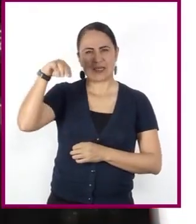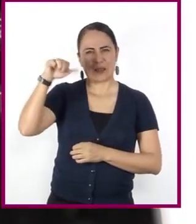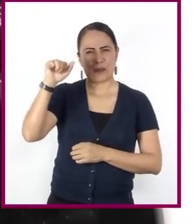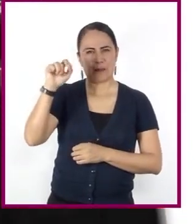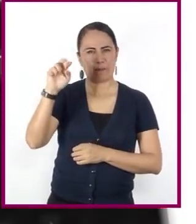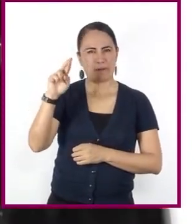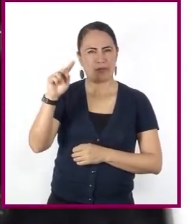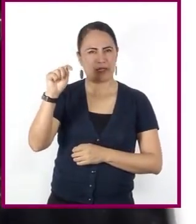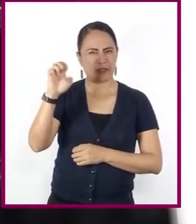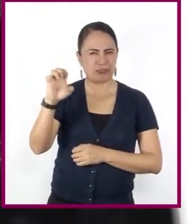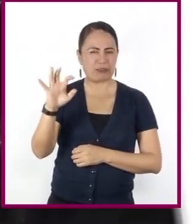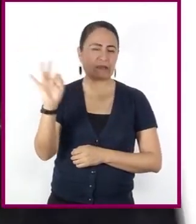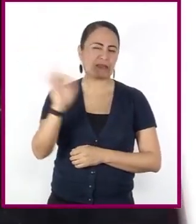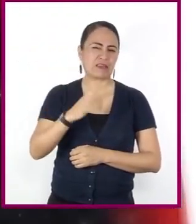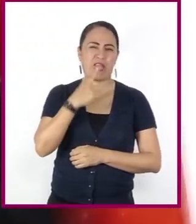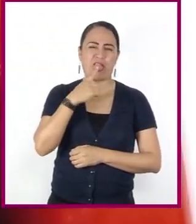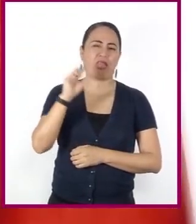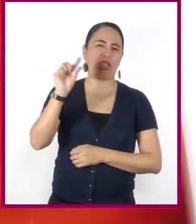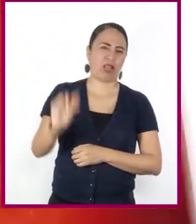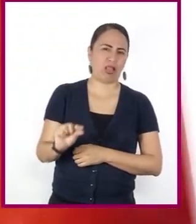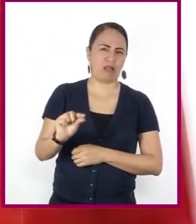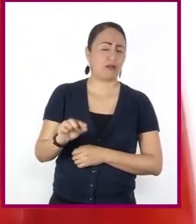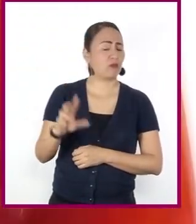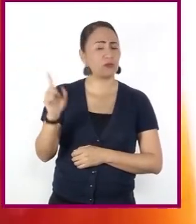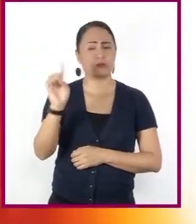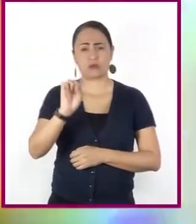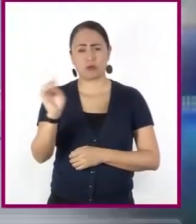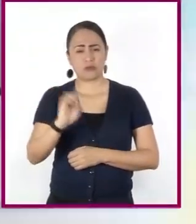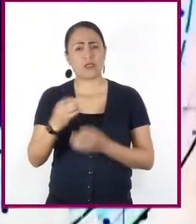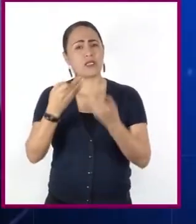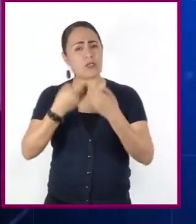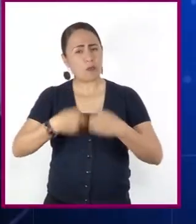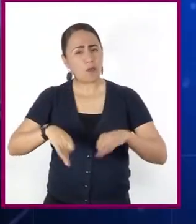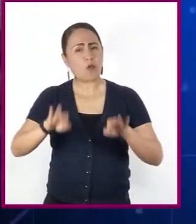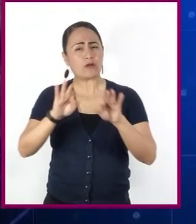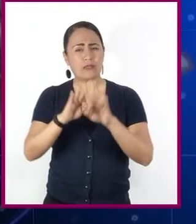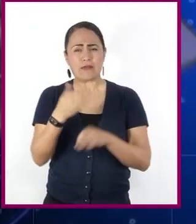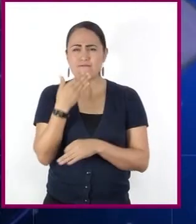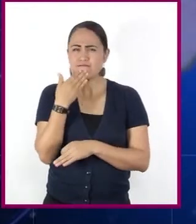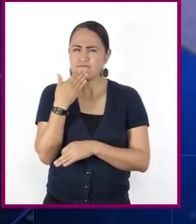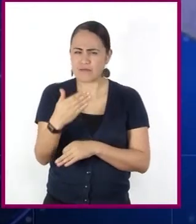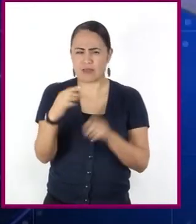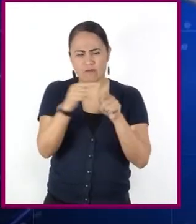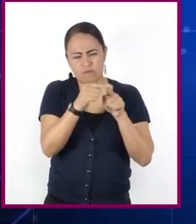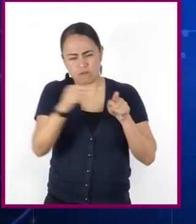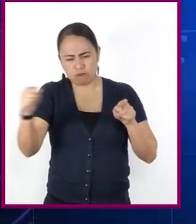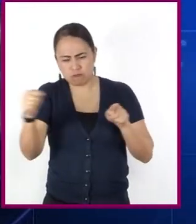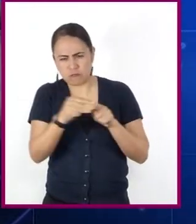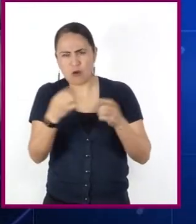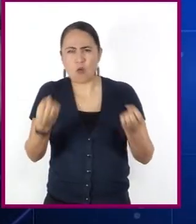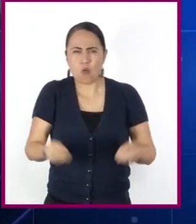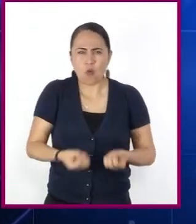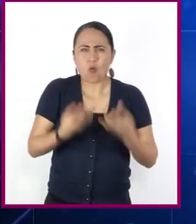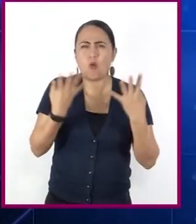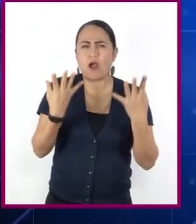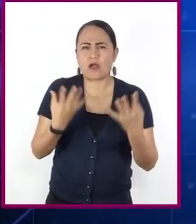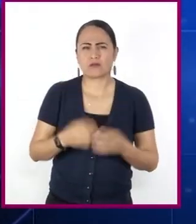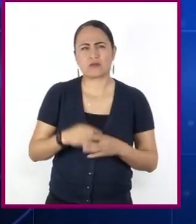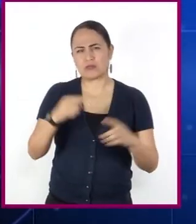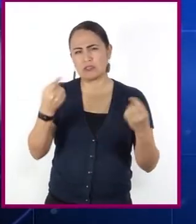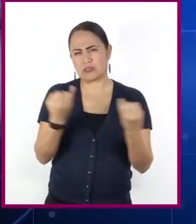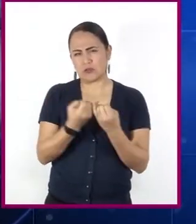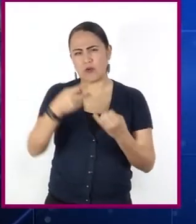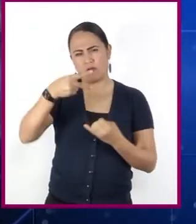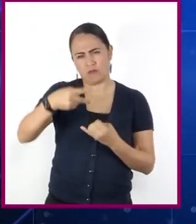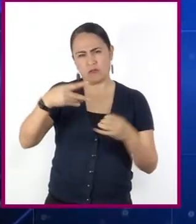parece insignificante nos hace darnos cuenta de la importancia de la precisión en las medidas y por lo mismo en sus